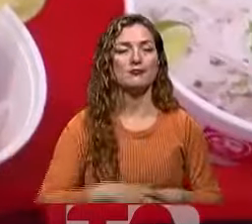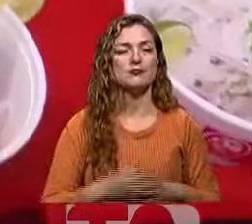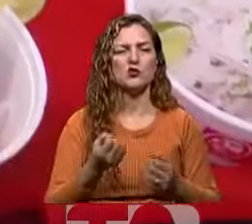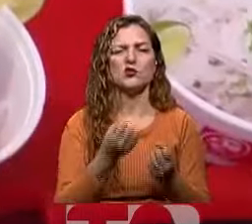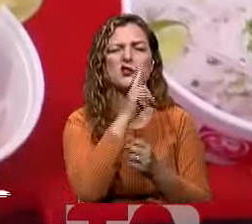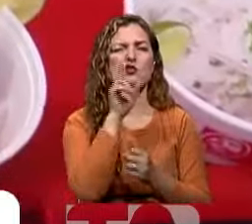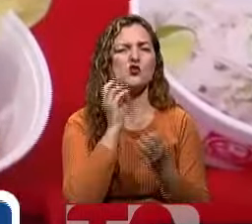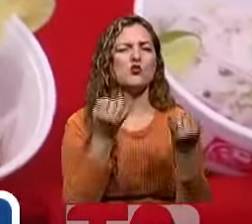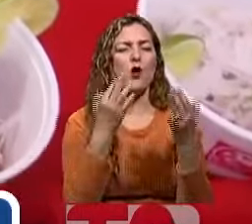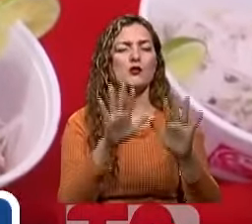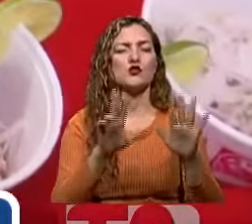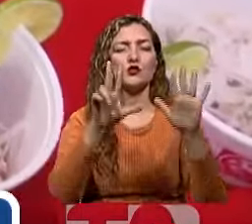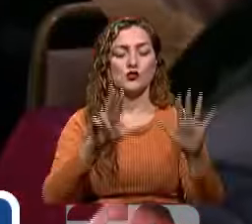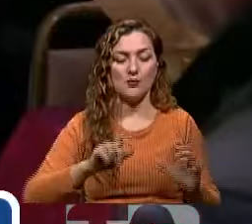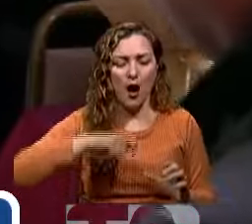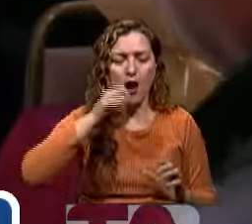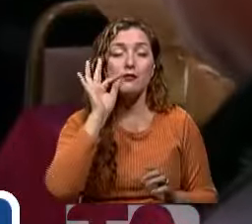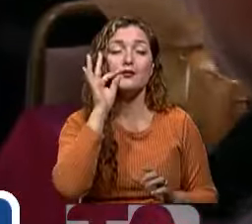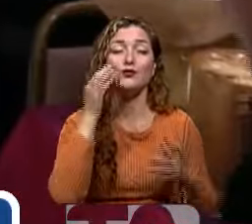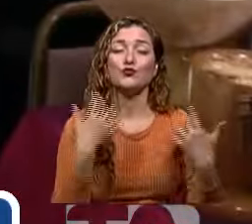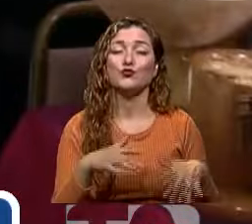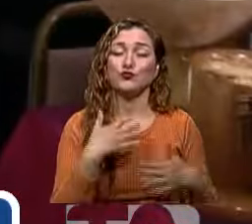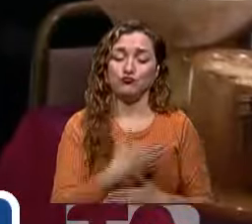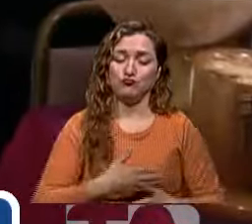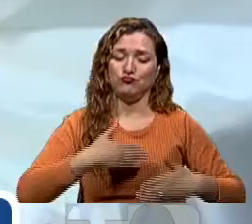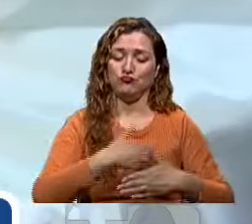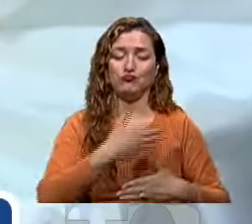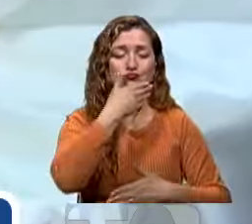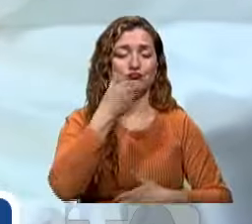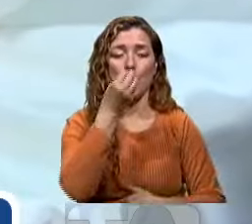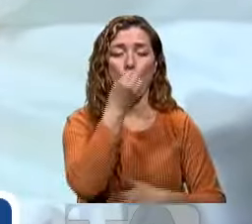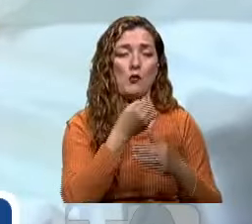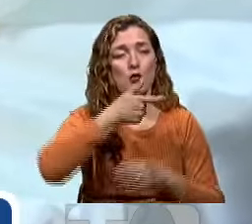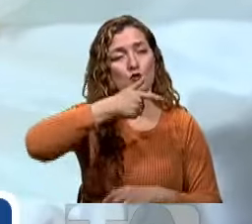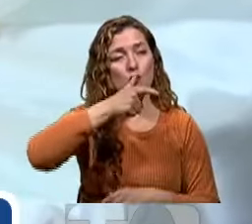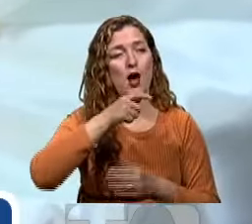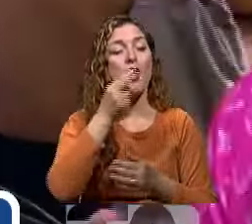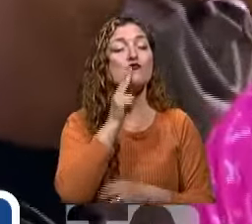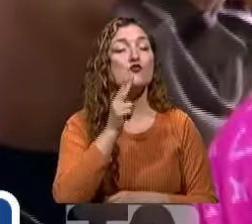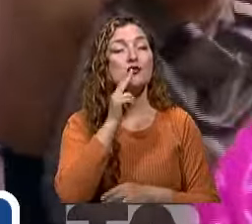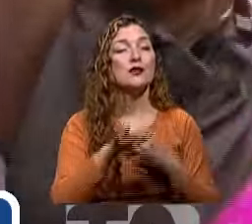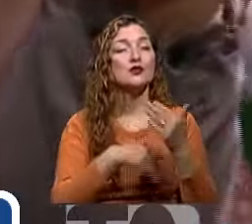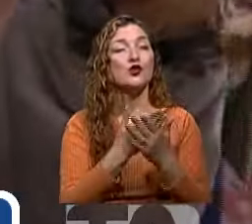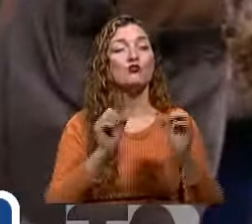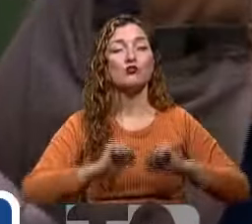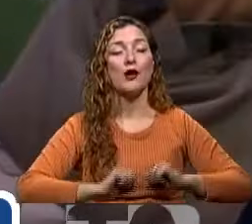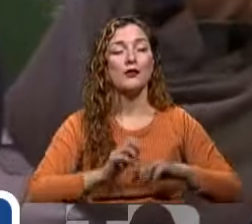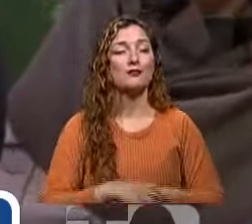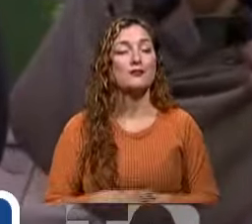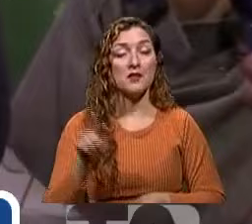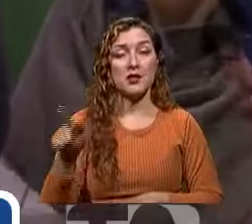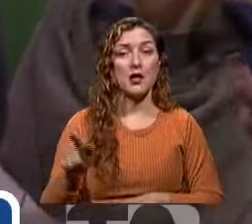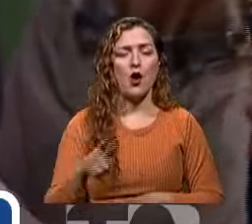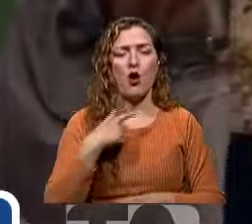18 restaurantes deleitarán a los asistentes con la mejor comida, bebida y dulces manabitas, y que también contará con